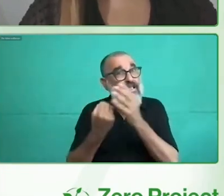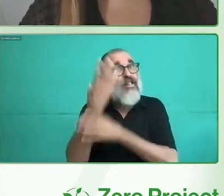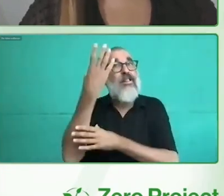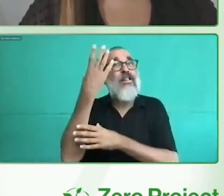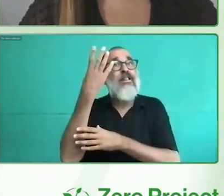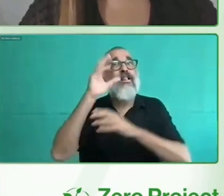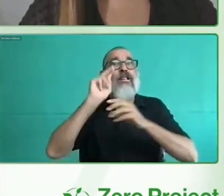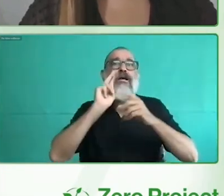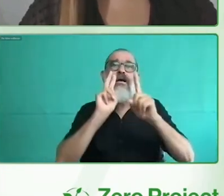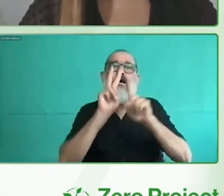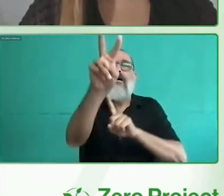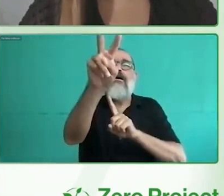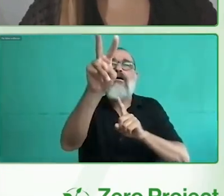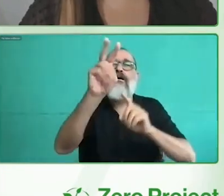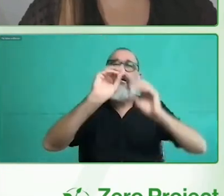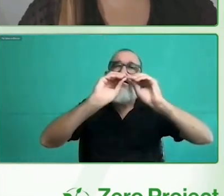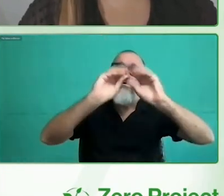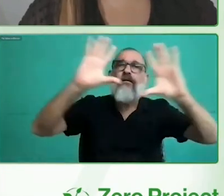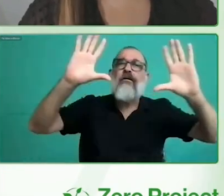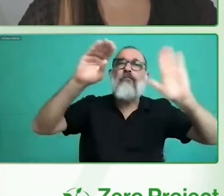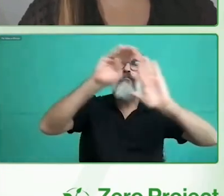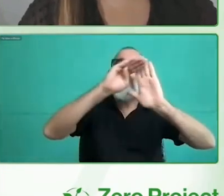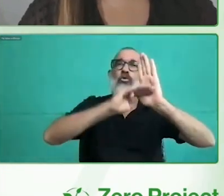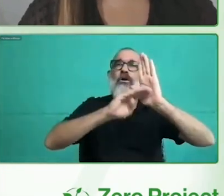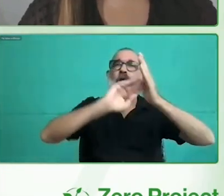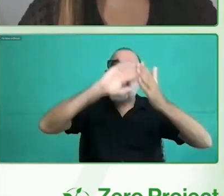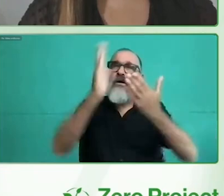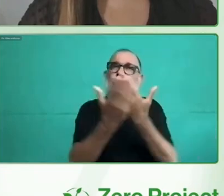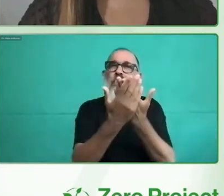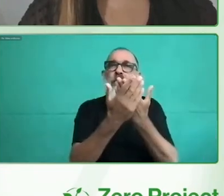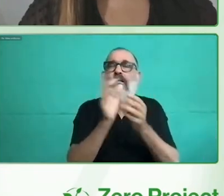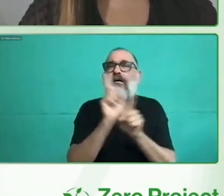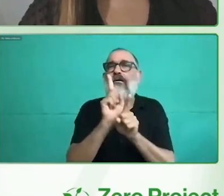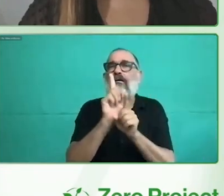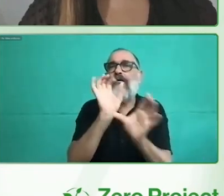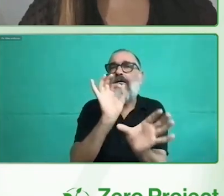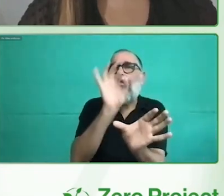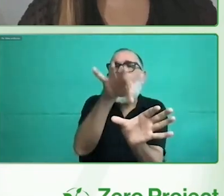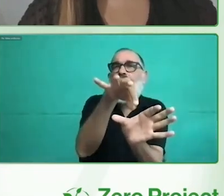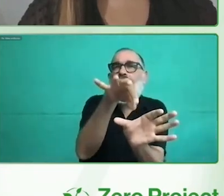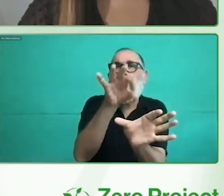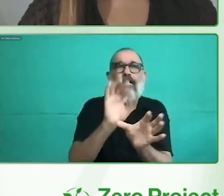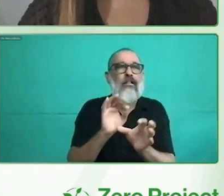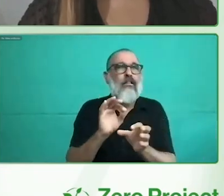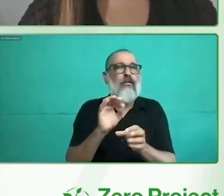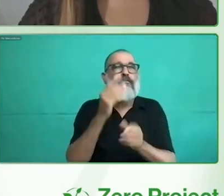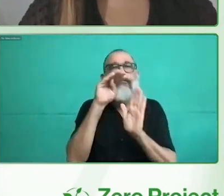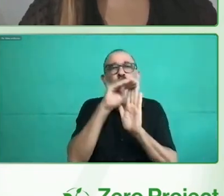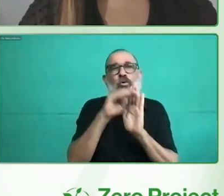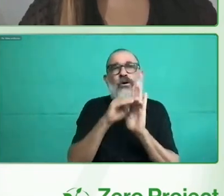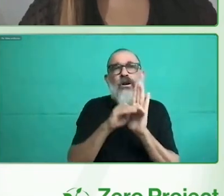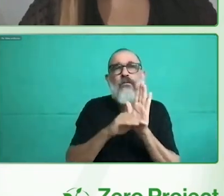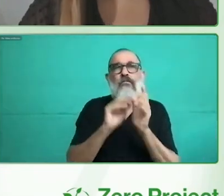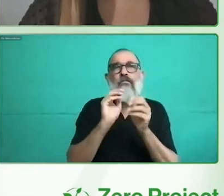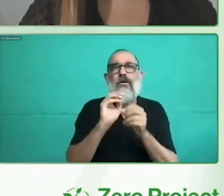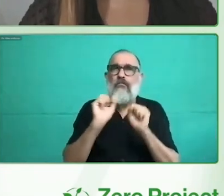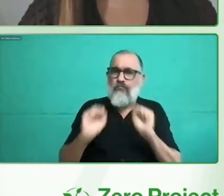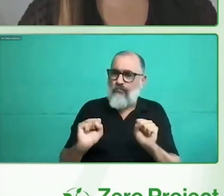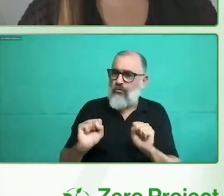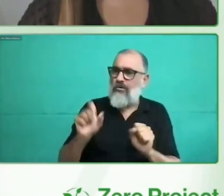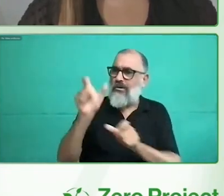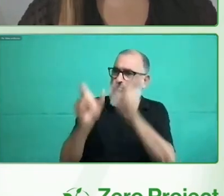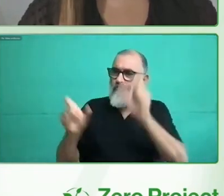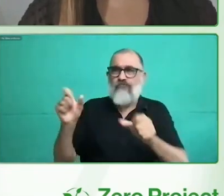y darle una viabilidad técnica con el acompañamiento de expertos, consultores que van